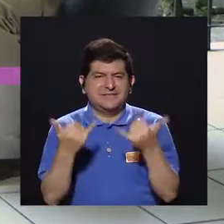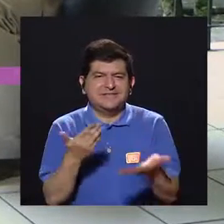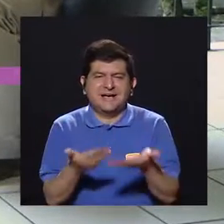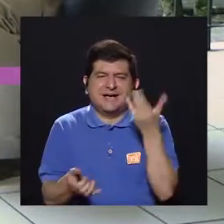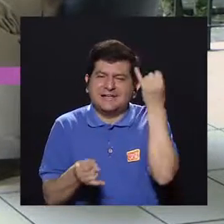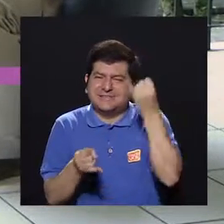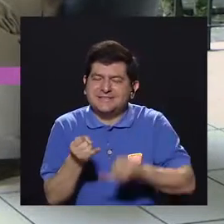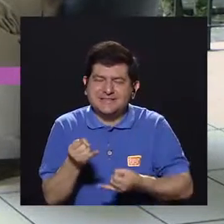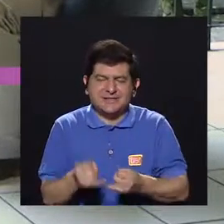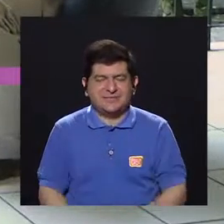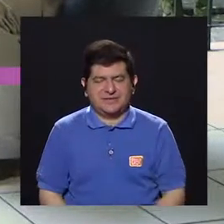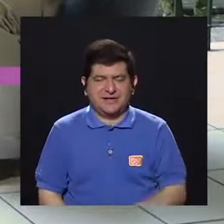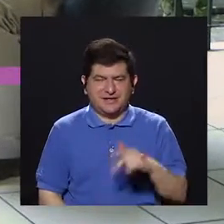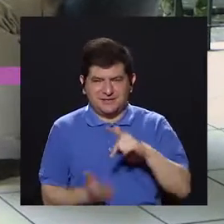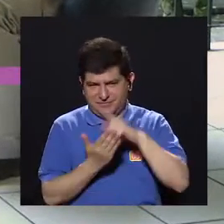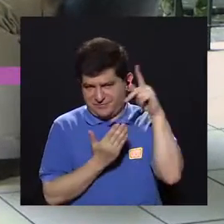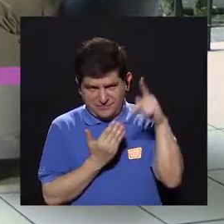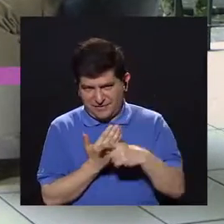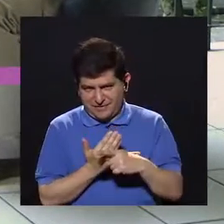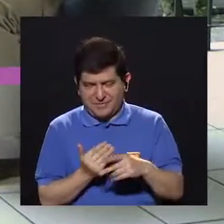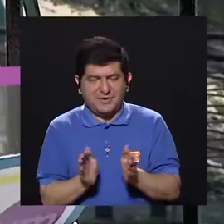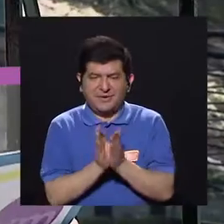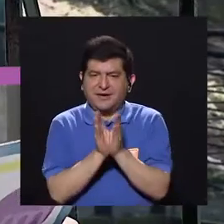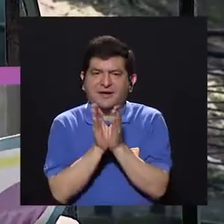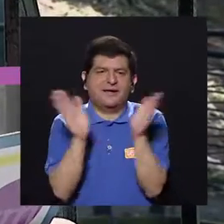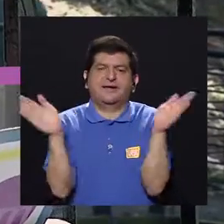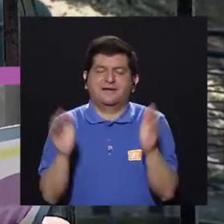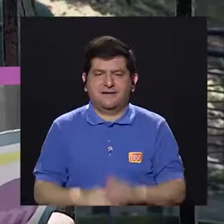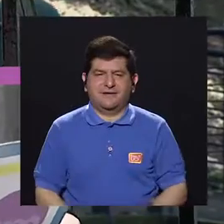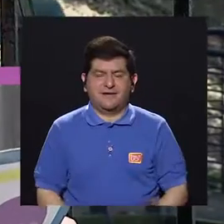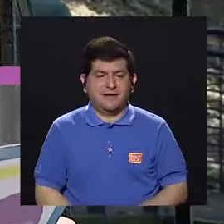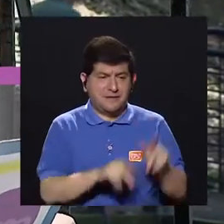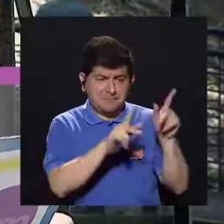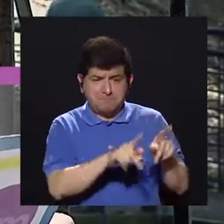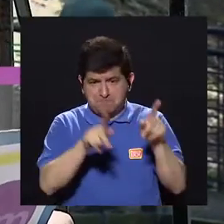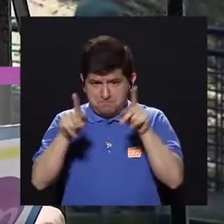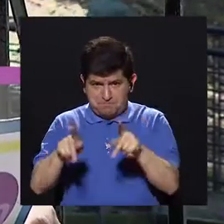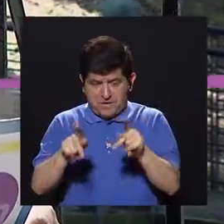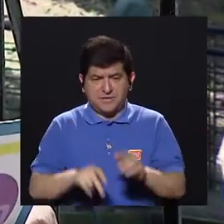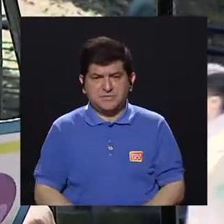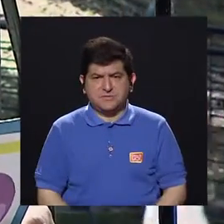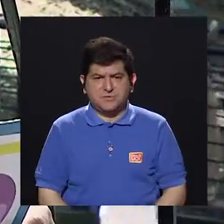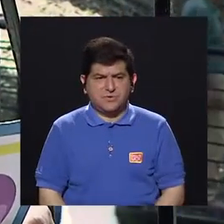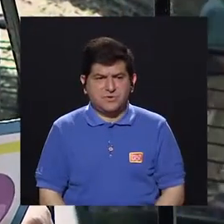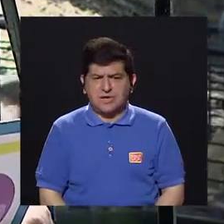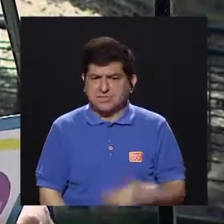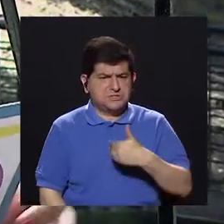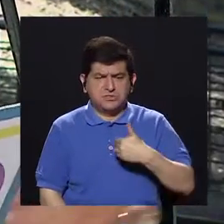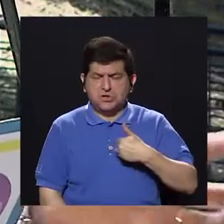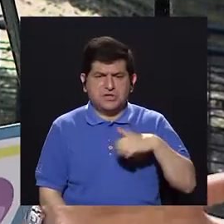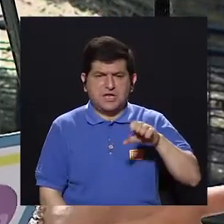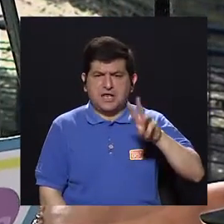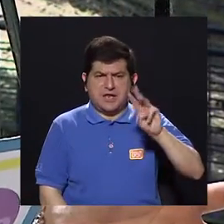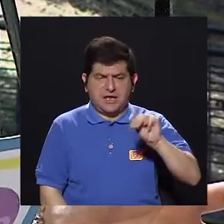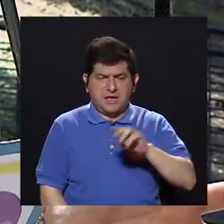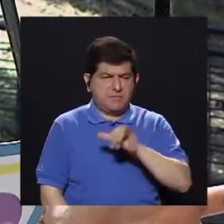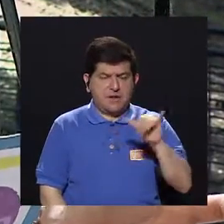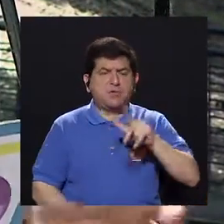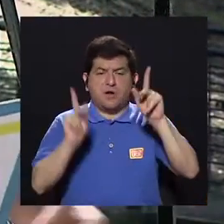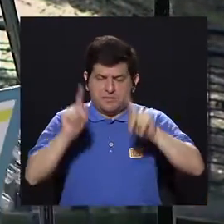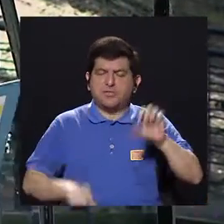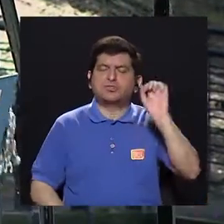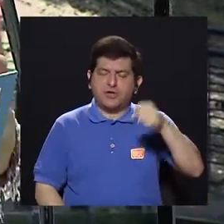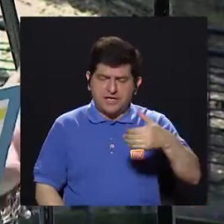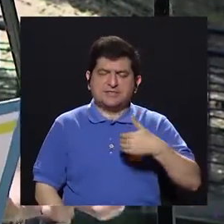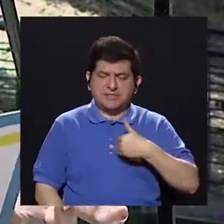ya vamos cerrando este bloque también. Y en general, para las personas que no viven con esclerosis,